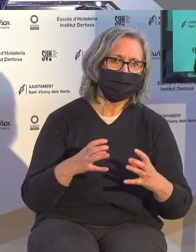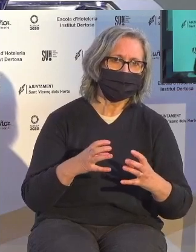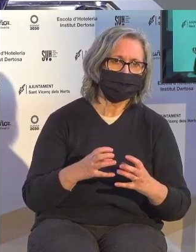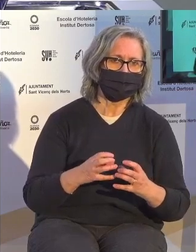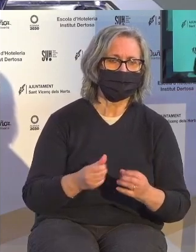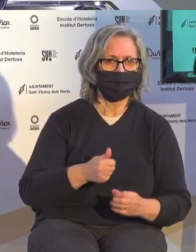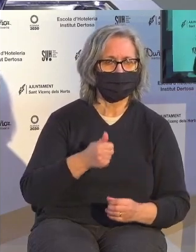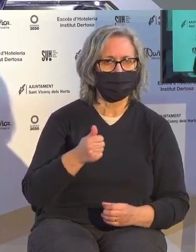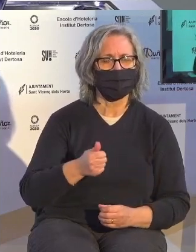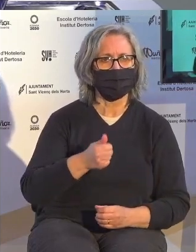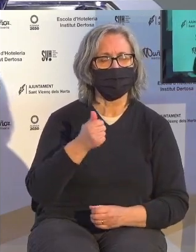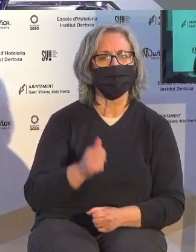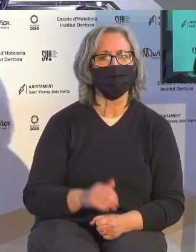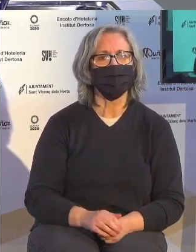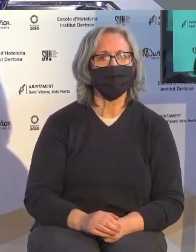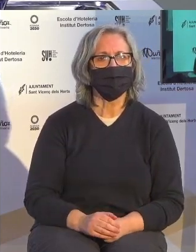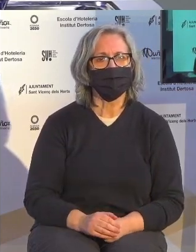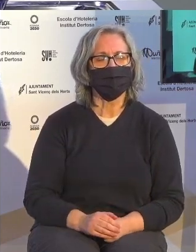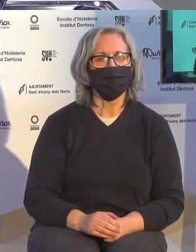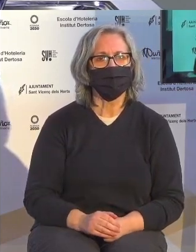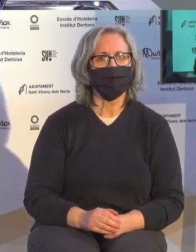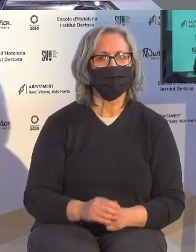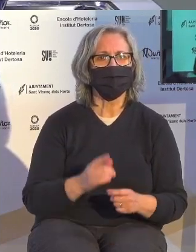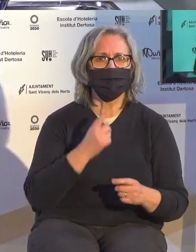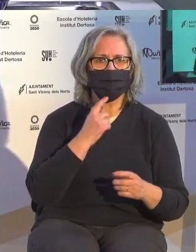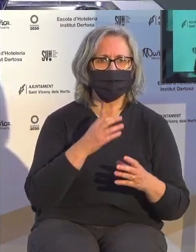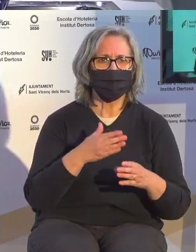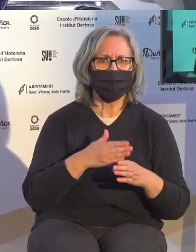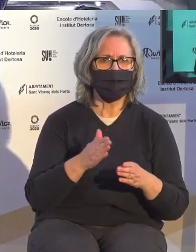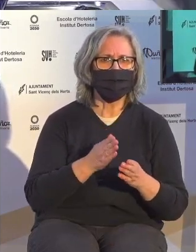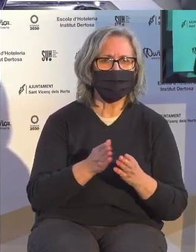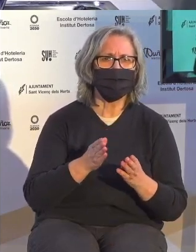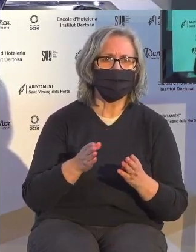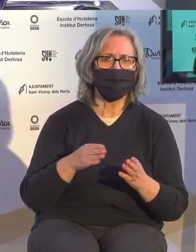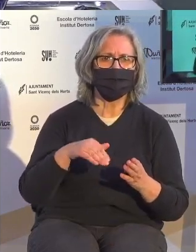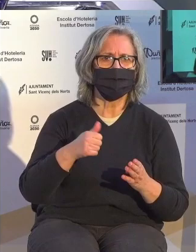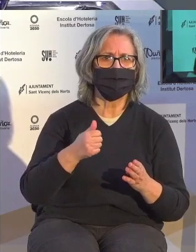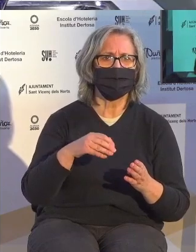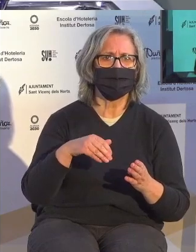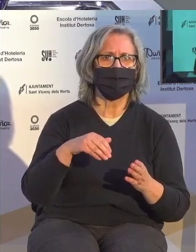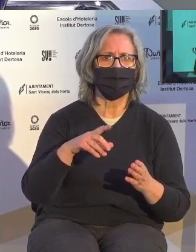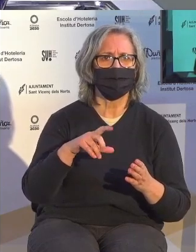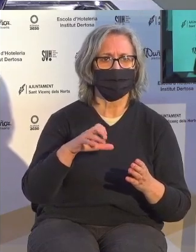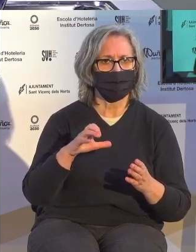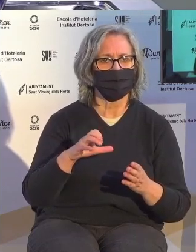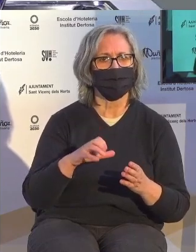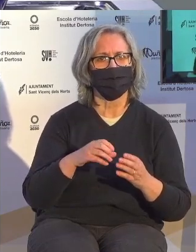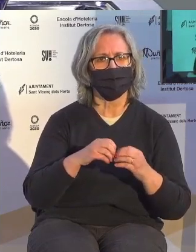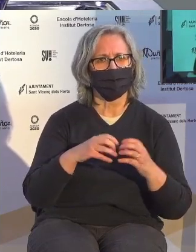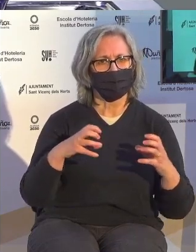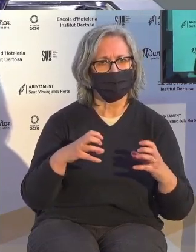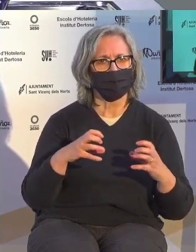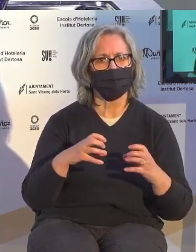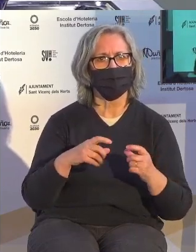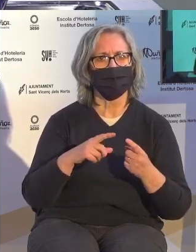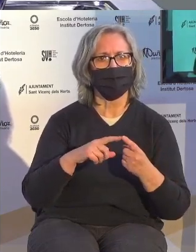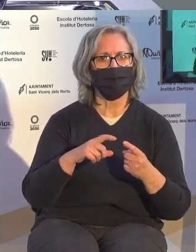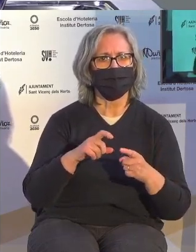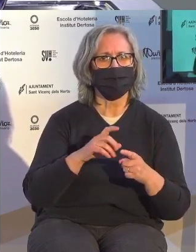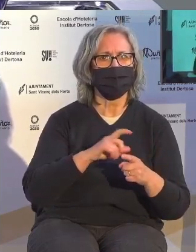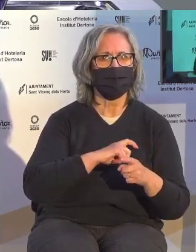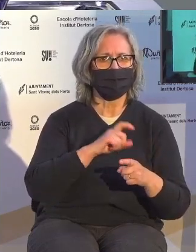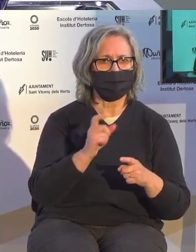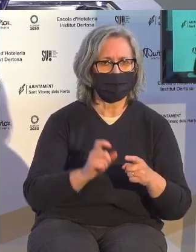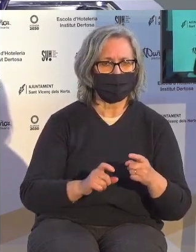tipos de merengue que utilizamos mucho uno lo italiano merengue lo merengue italiano que estamos haciendo ahora tenemos también lo merengue